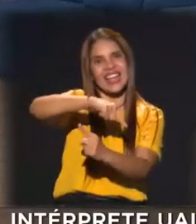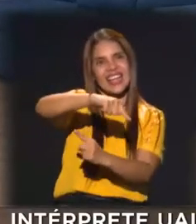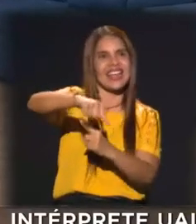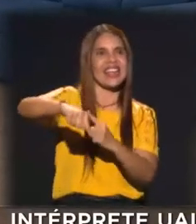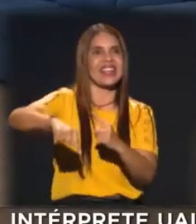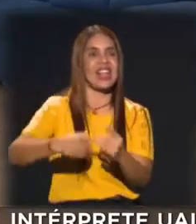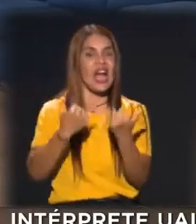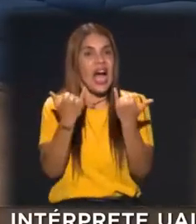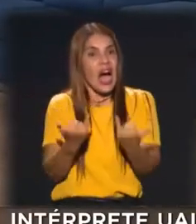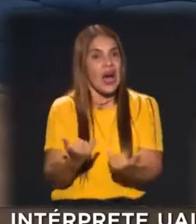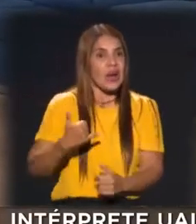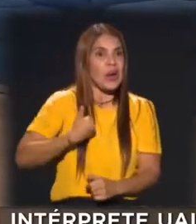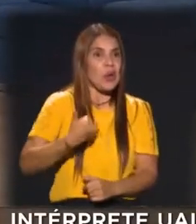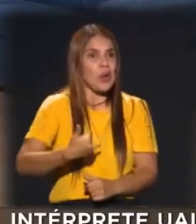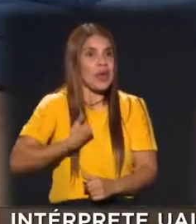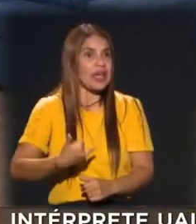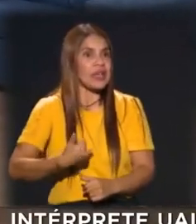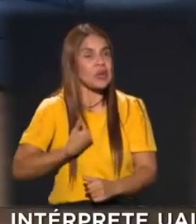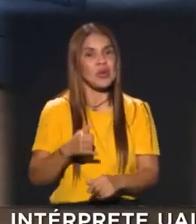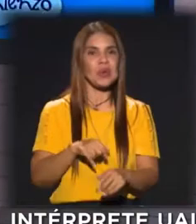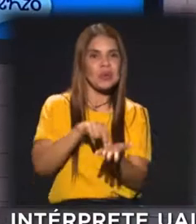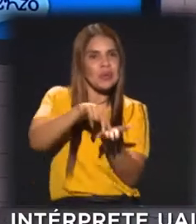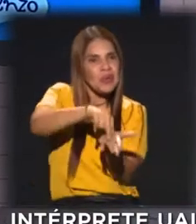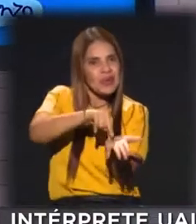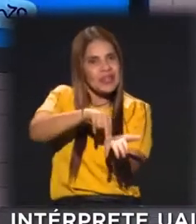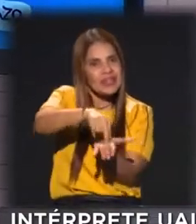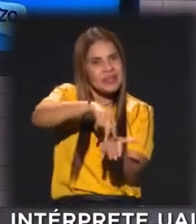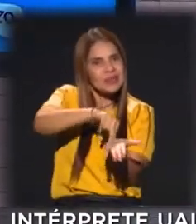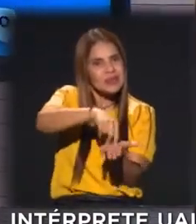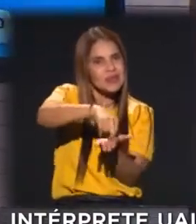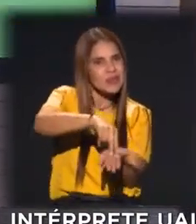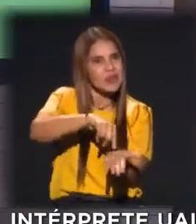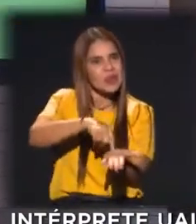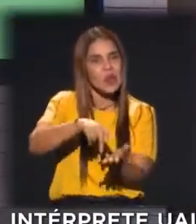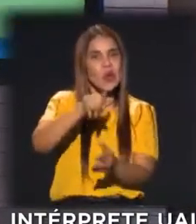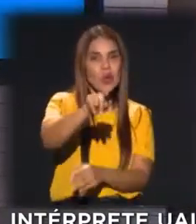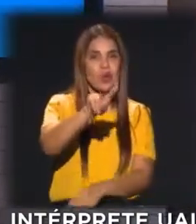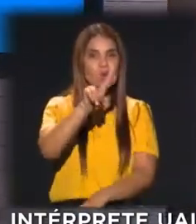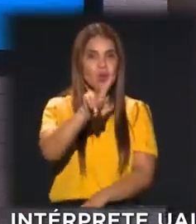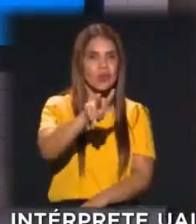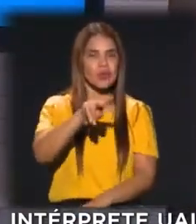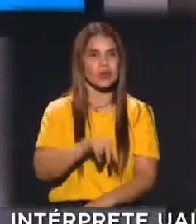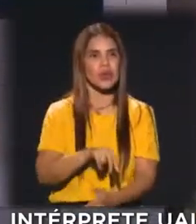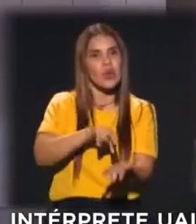Y ahorita en la juventud. ¡Punta! ¡Míralo! ¡Ey! ¡Un, dos!